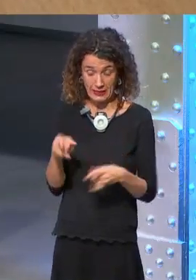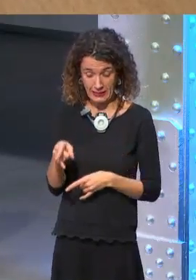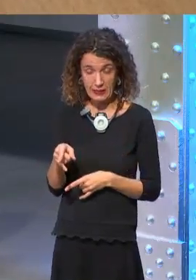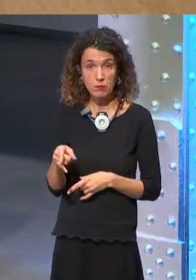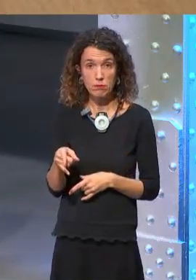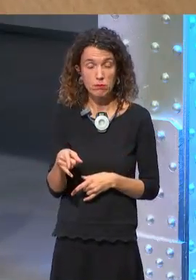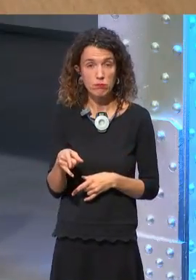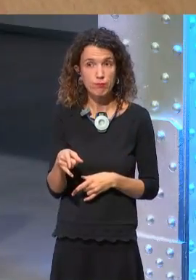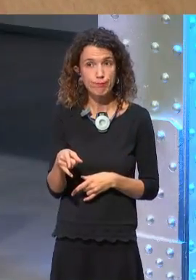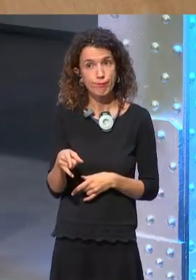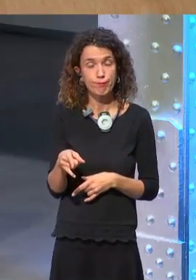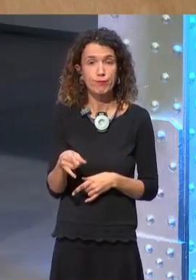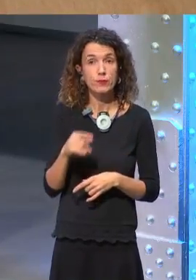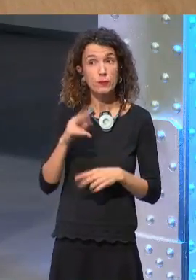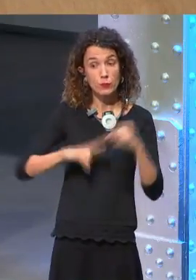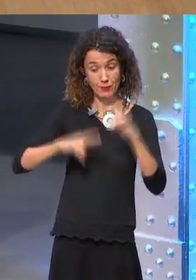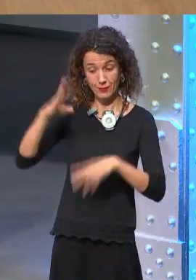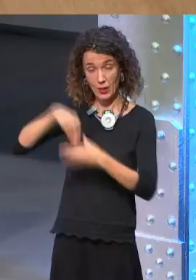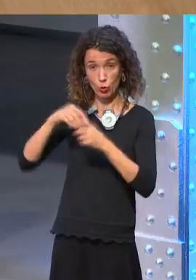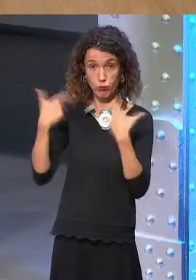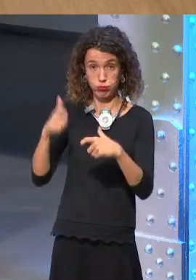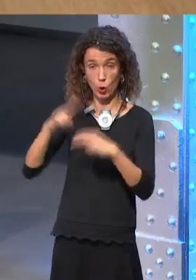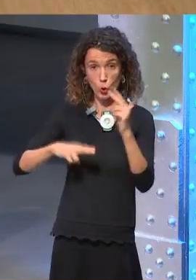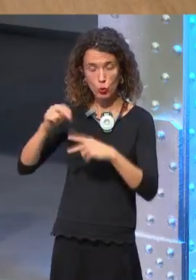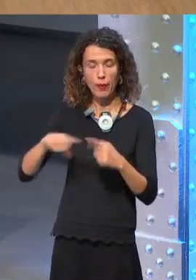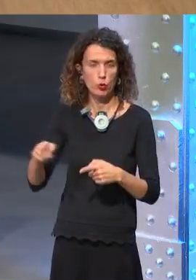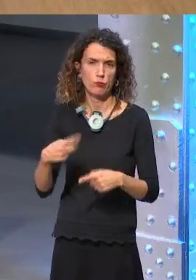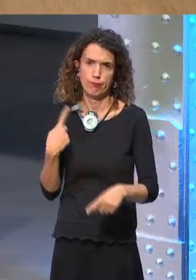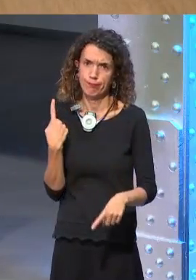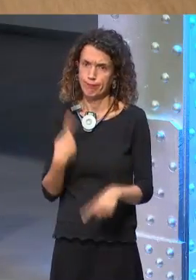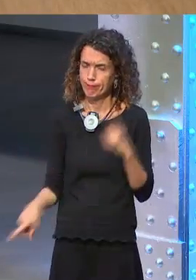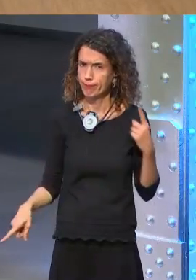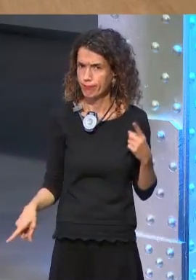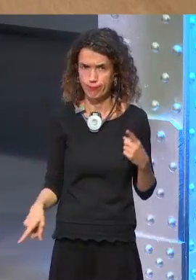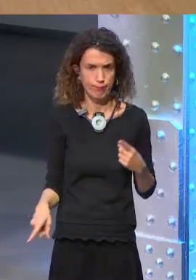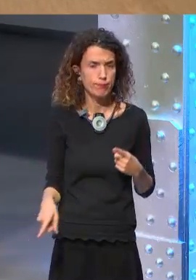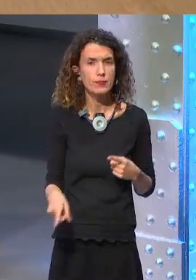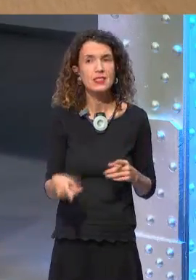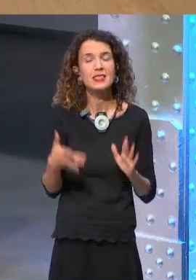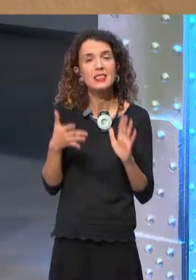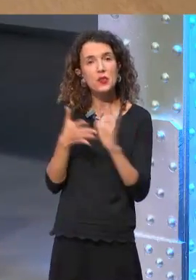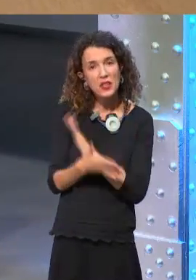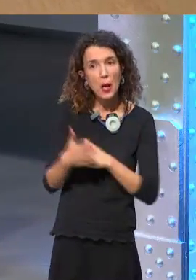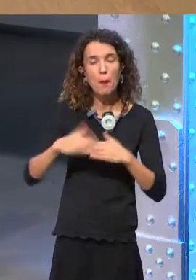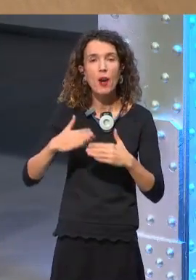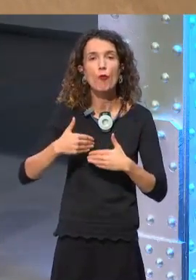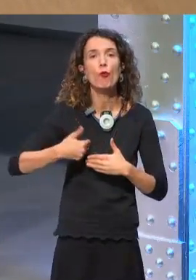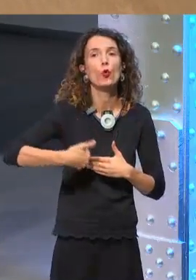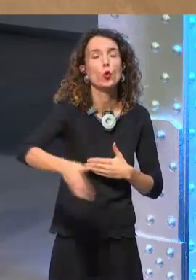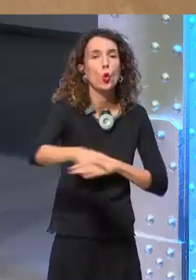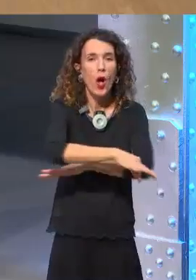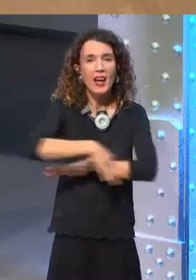robótica en la construcción, esto cambia drásticamente. ¿Qué supone esto para el futuro de